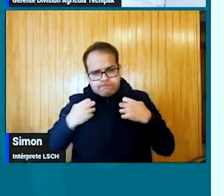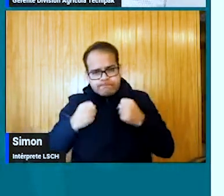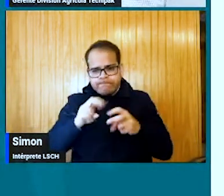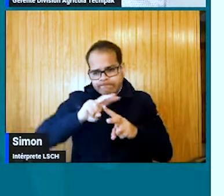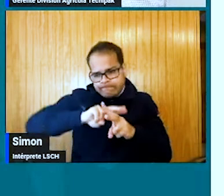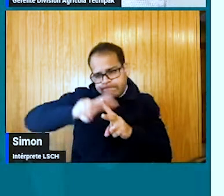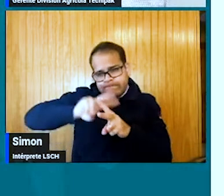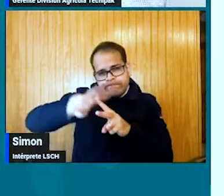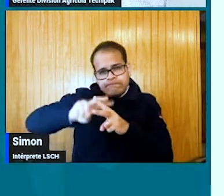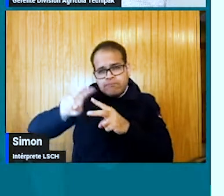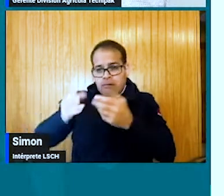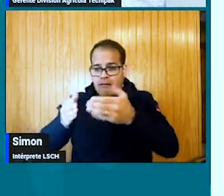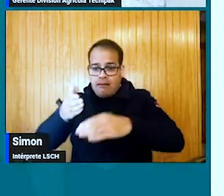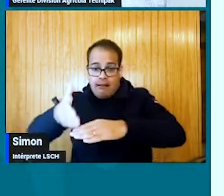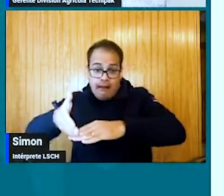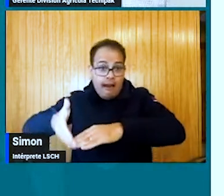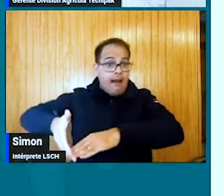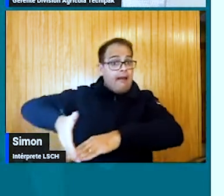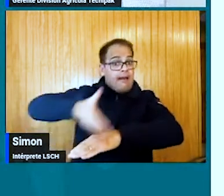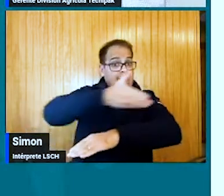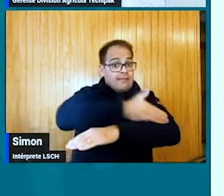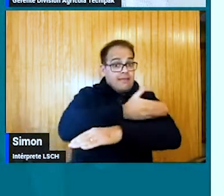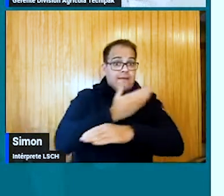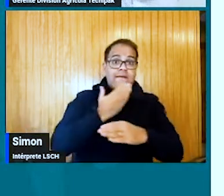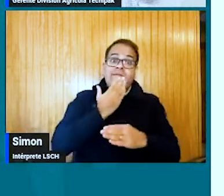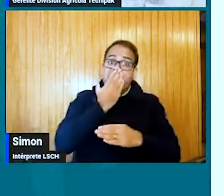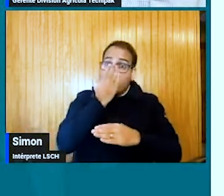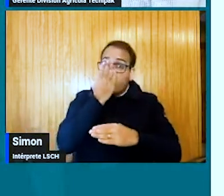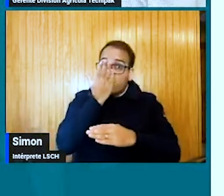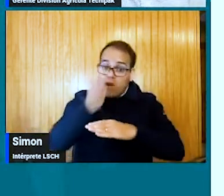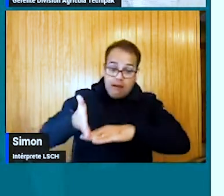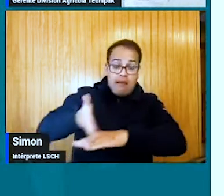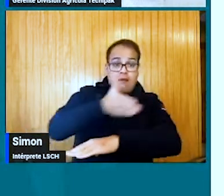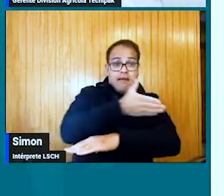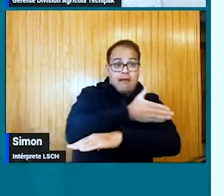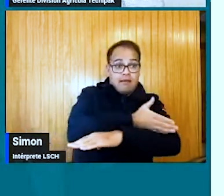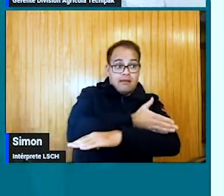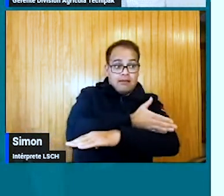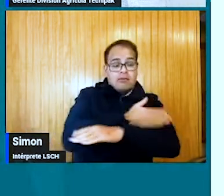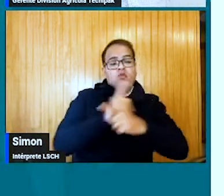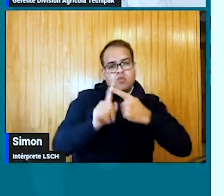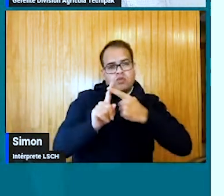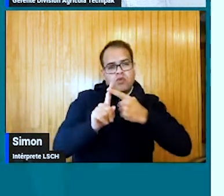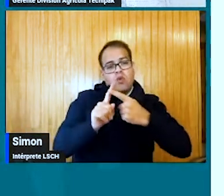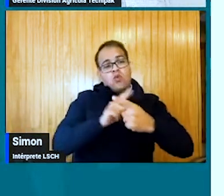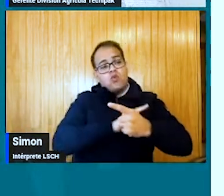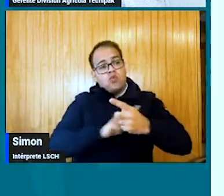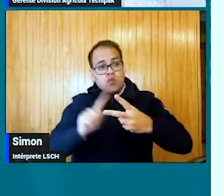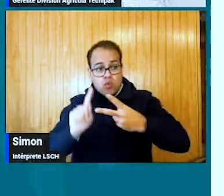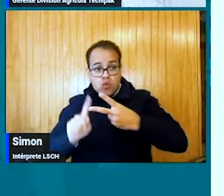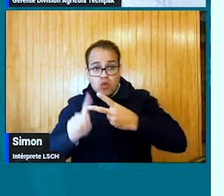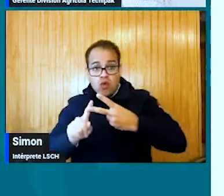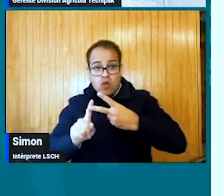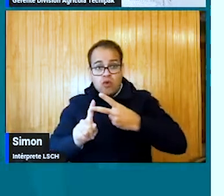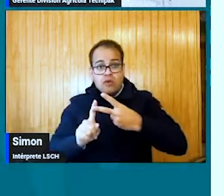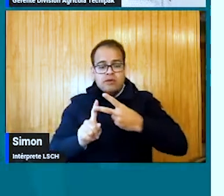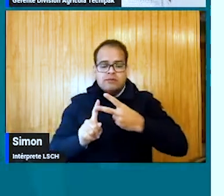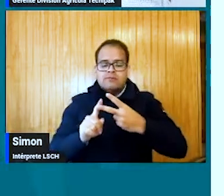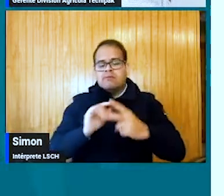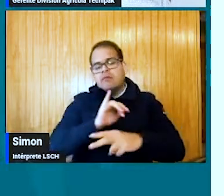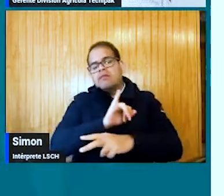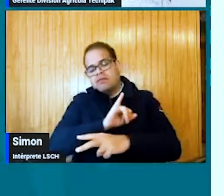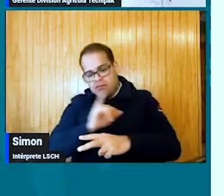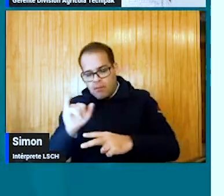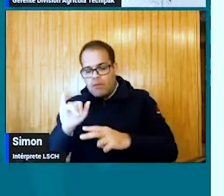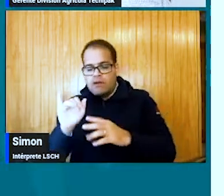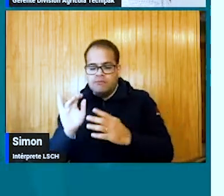antes de la temporada helada. Y los activos, bueno, eso es en la helada. Uno, bueno, evitar